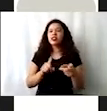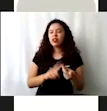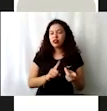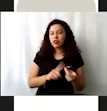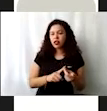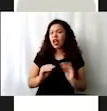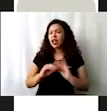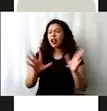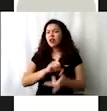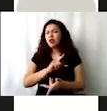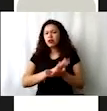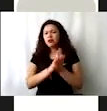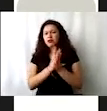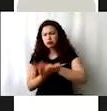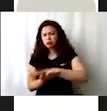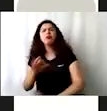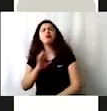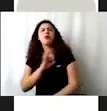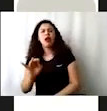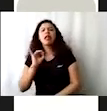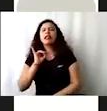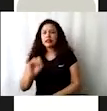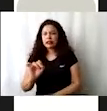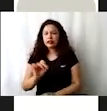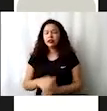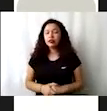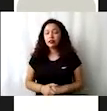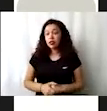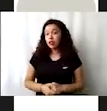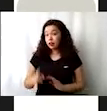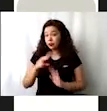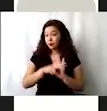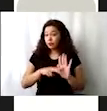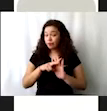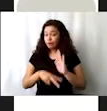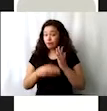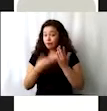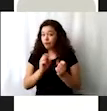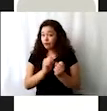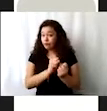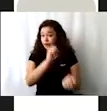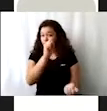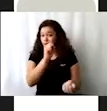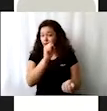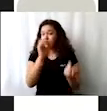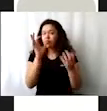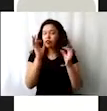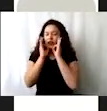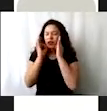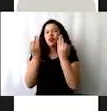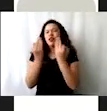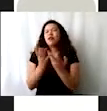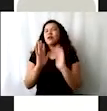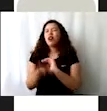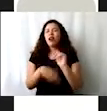puede transformarse, puede irse modificando, pero el video nos deja ver claramente un modelo burocrático,